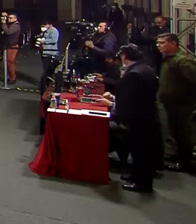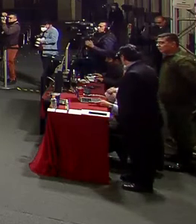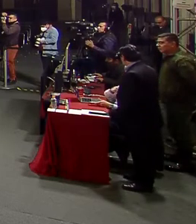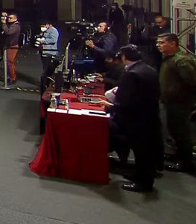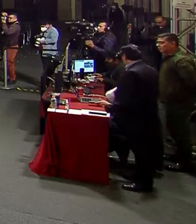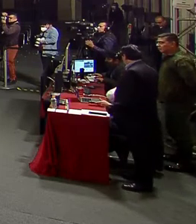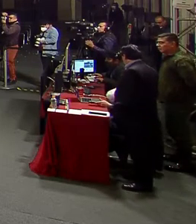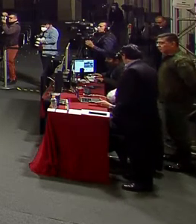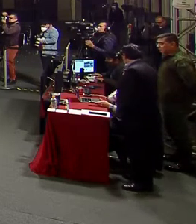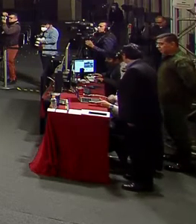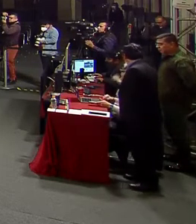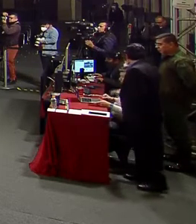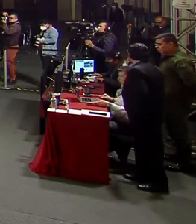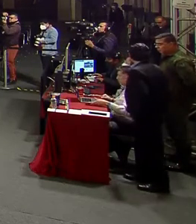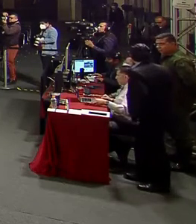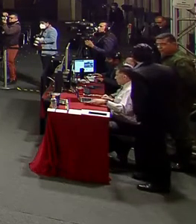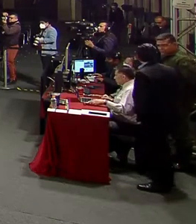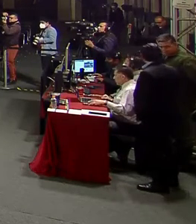está haciendo,